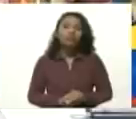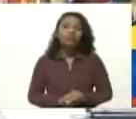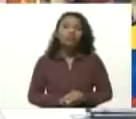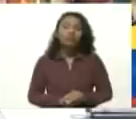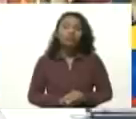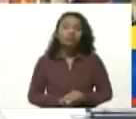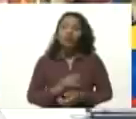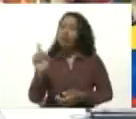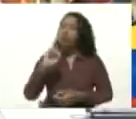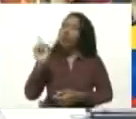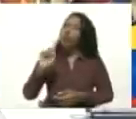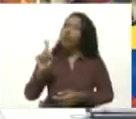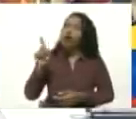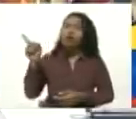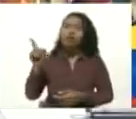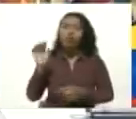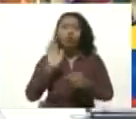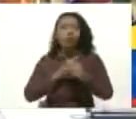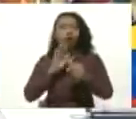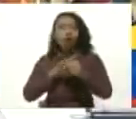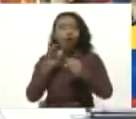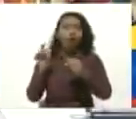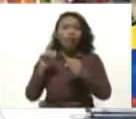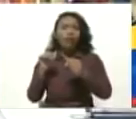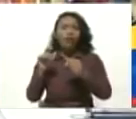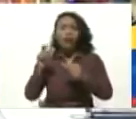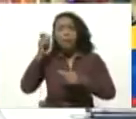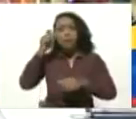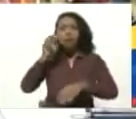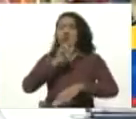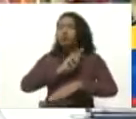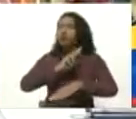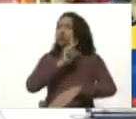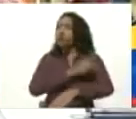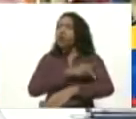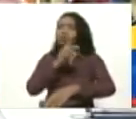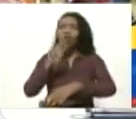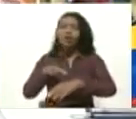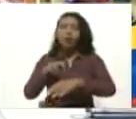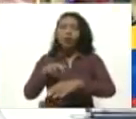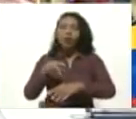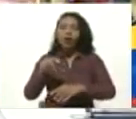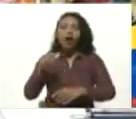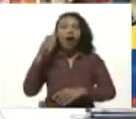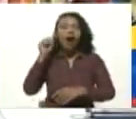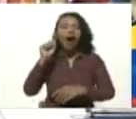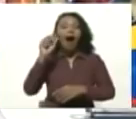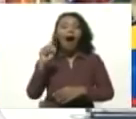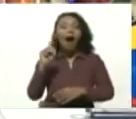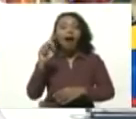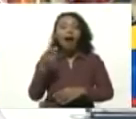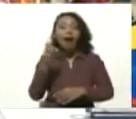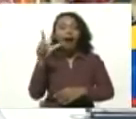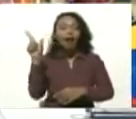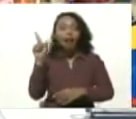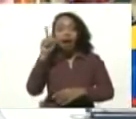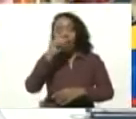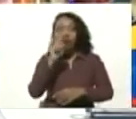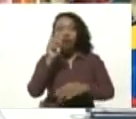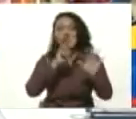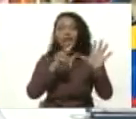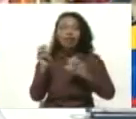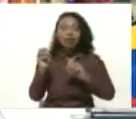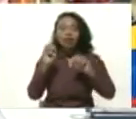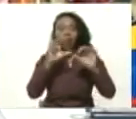No, esa es de un cantante puertorriqueño. Ángel Canales, ¿vale? Un cantante de los años 70,